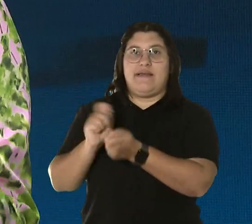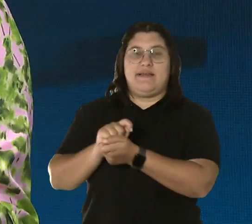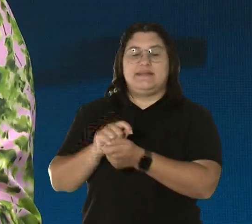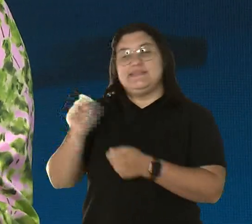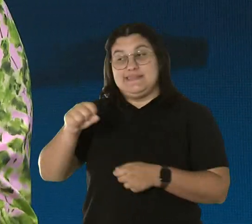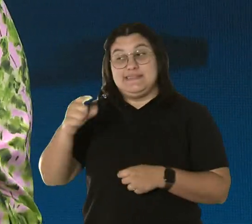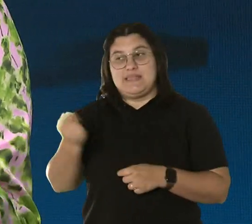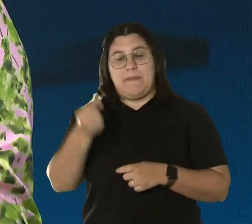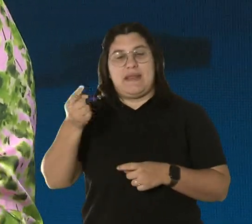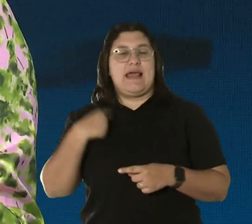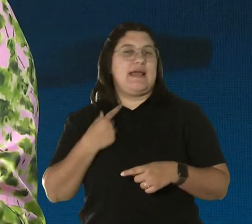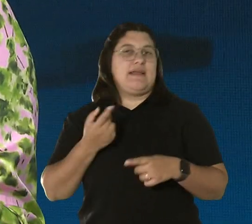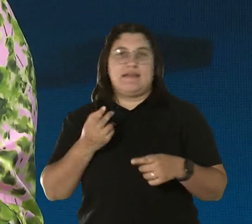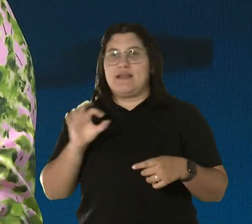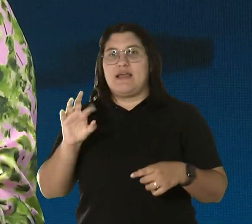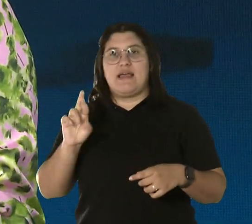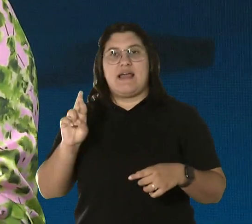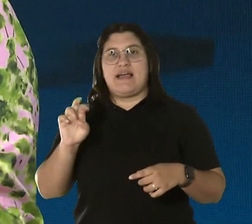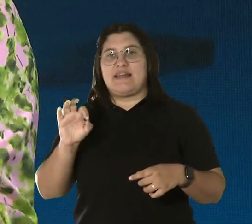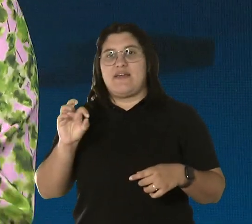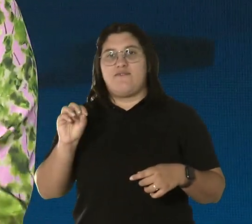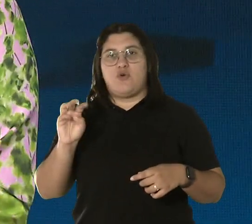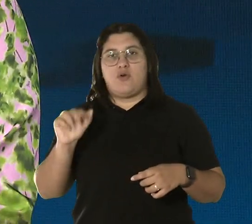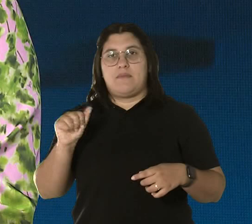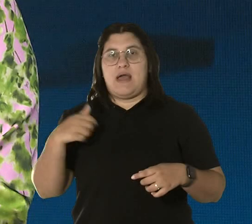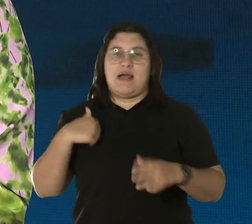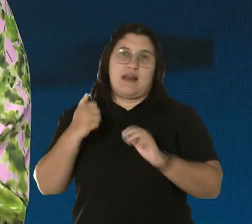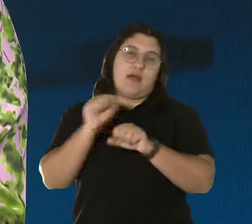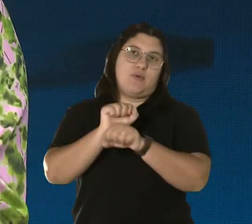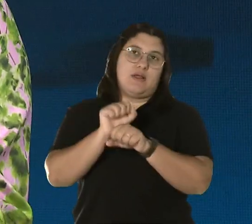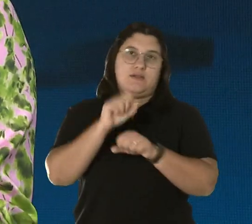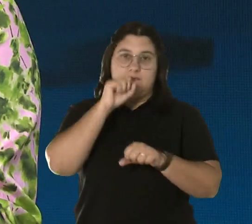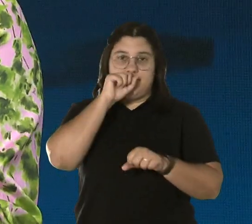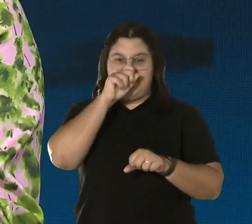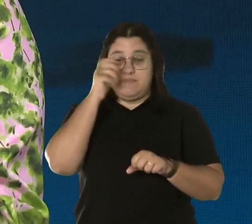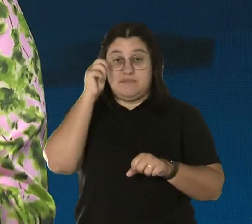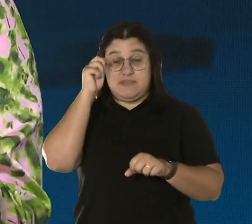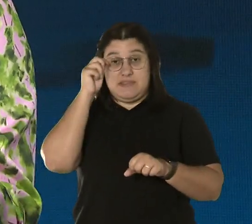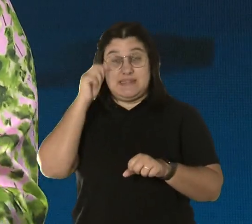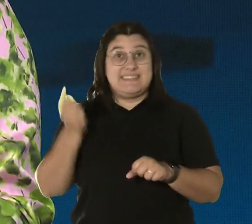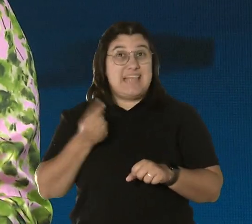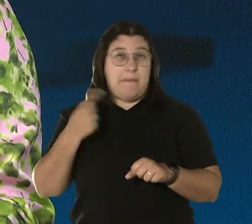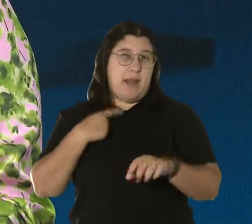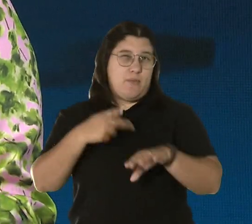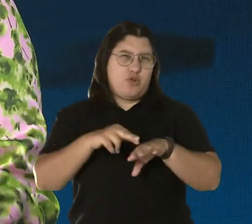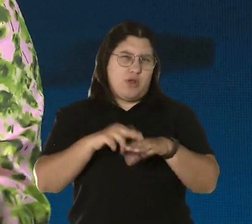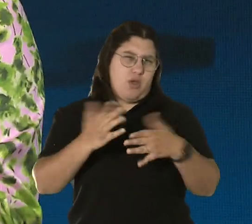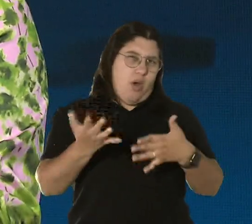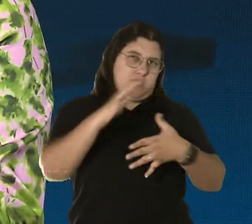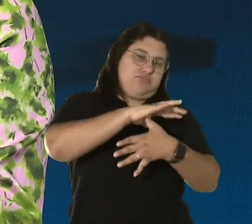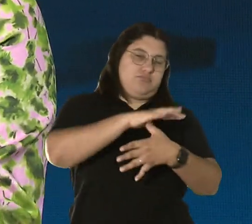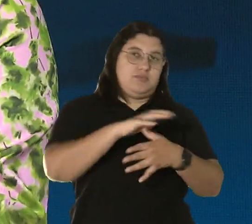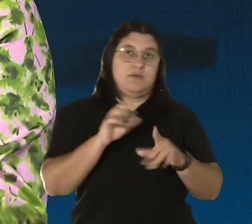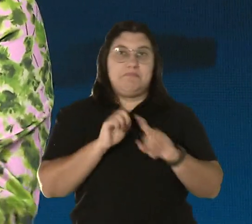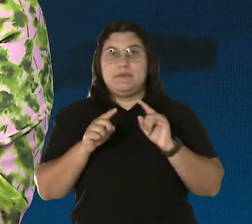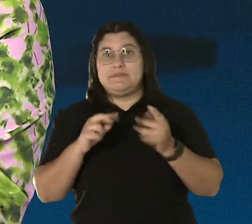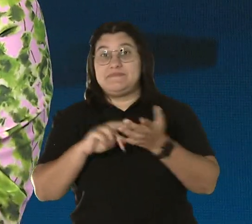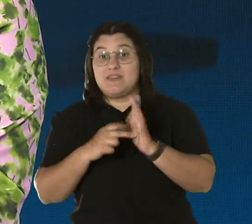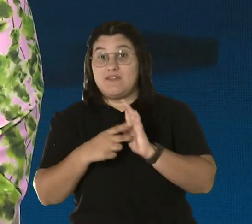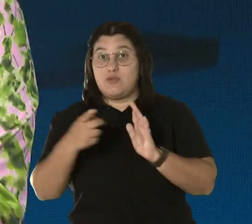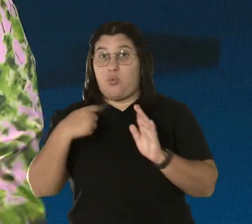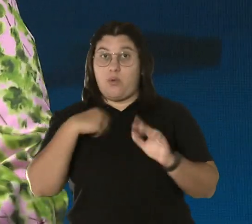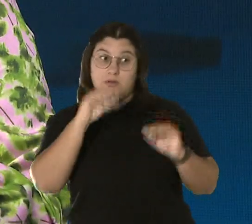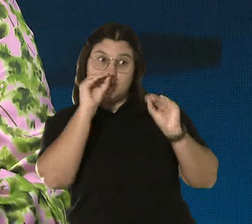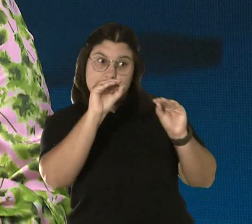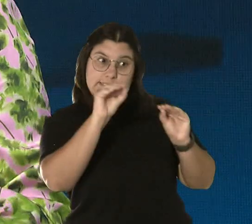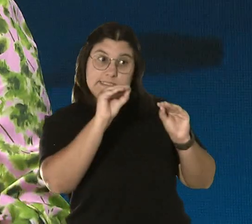reforma laboral en cualquiera de los países que nosotros vemos, ¿verdad? Nuestra base siempre va a ser Puerto Rico, creas incertidumbre. Tienes que reeducar al patrono